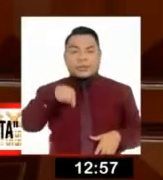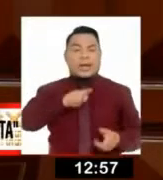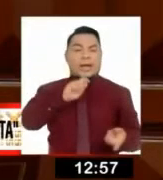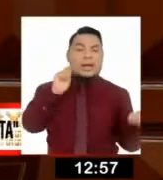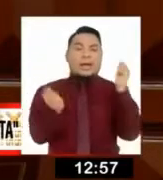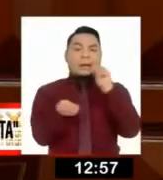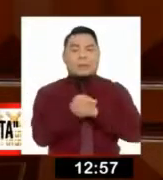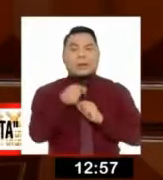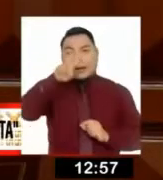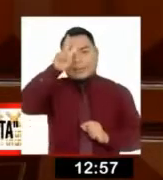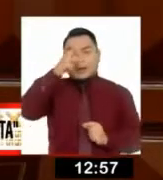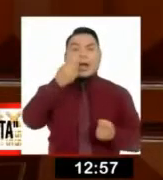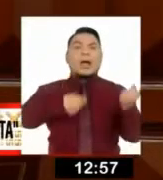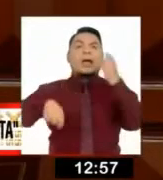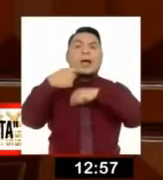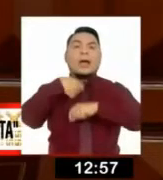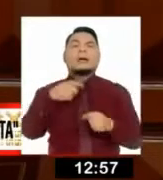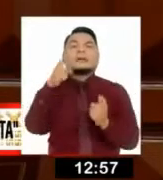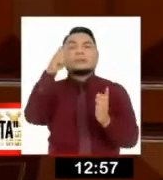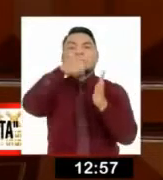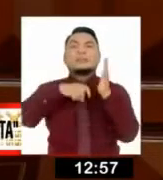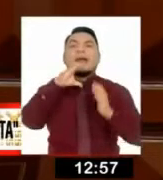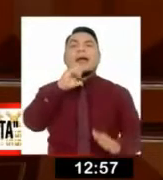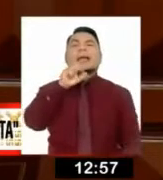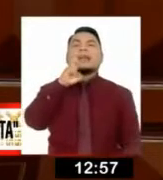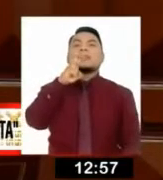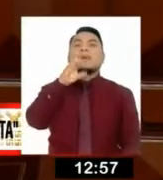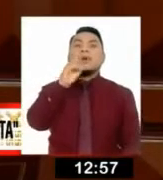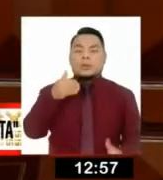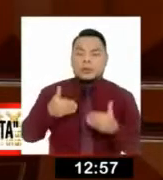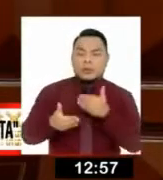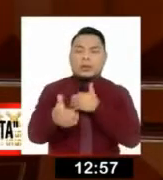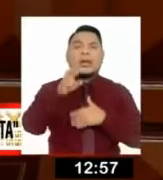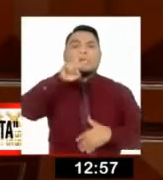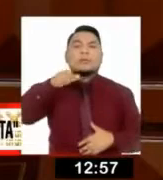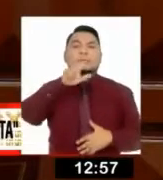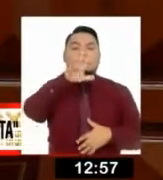país carbono neutral al 2050 y